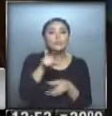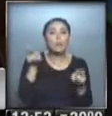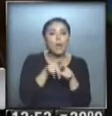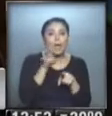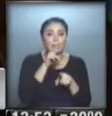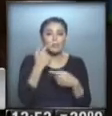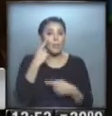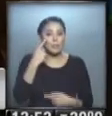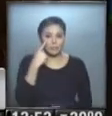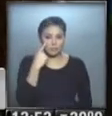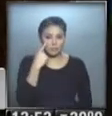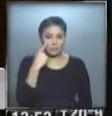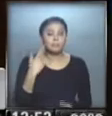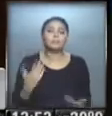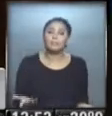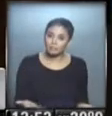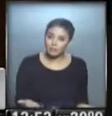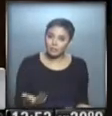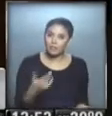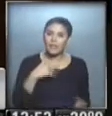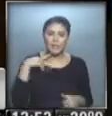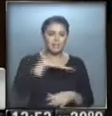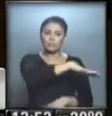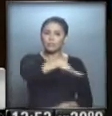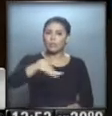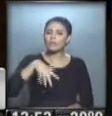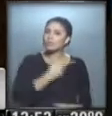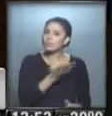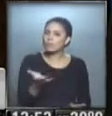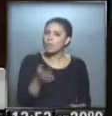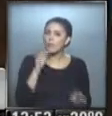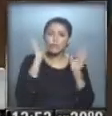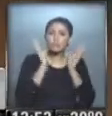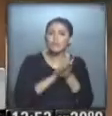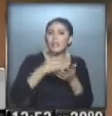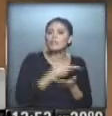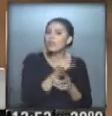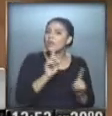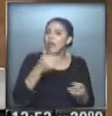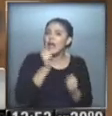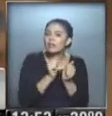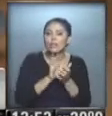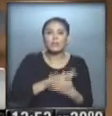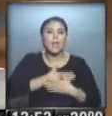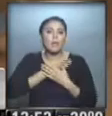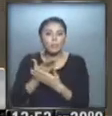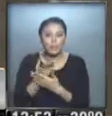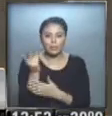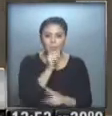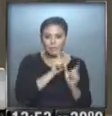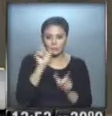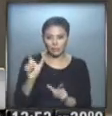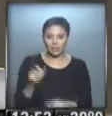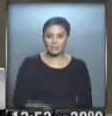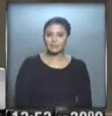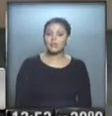pero es un contexto social, pero no tiene que ver tanto con lo social, es la historia de amor entre estos seres. Cuando